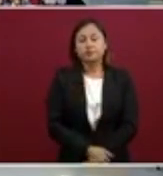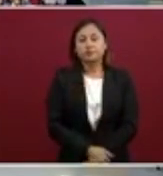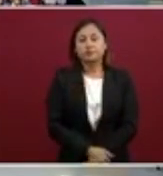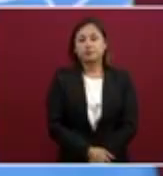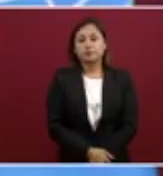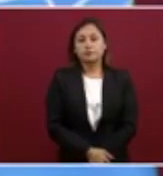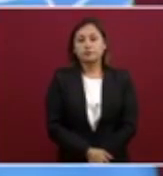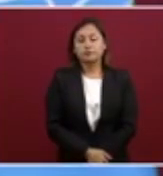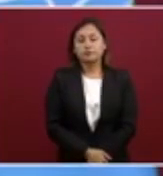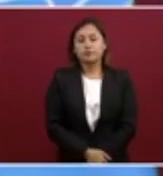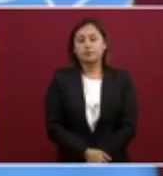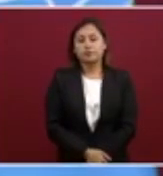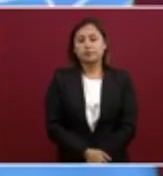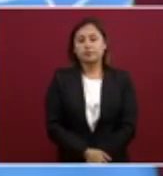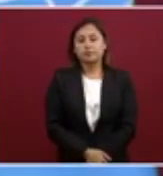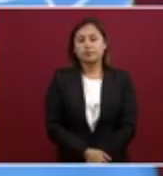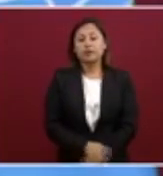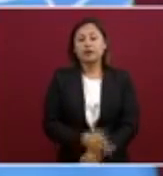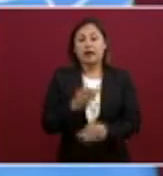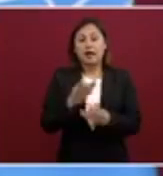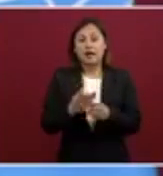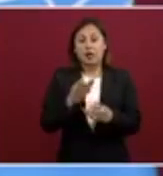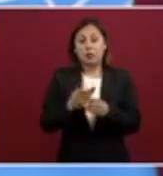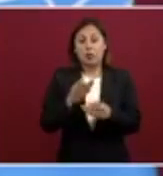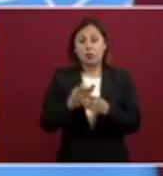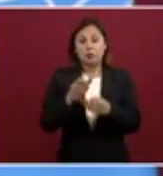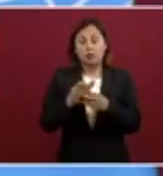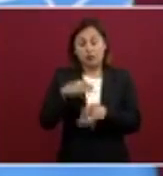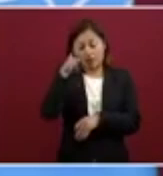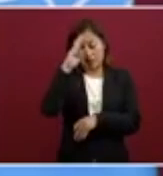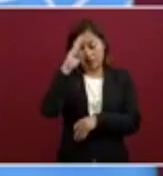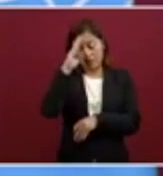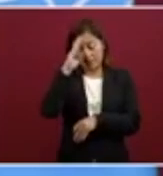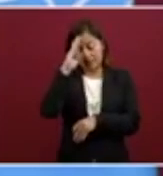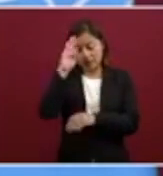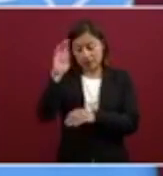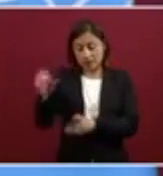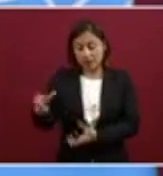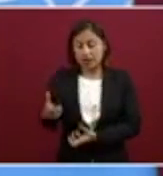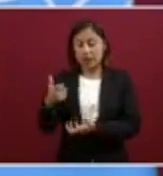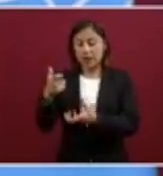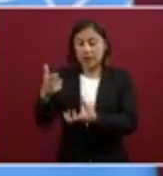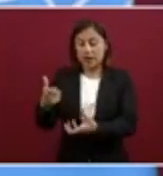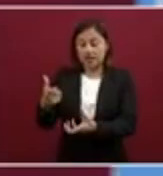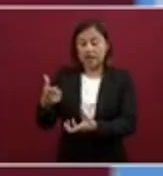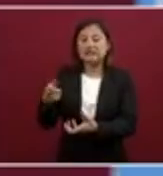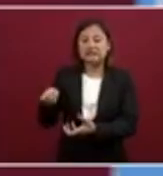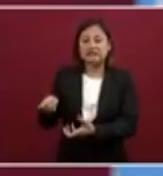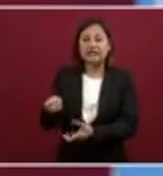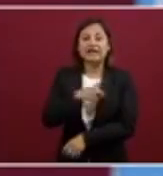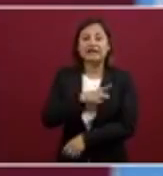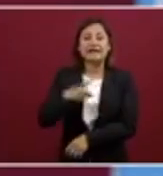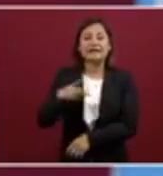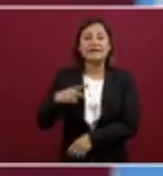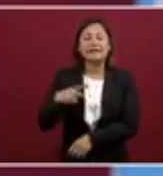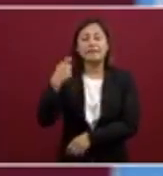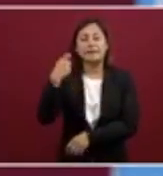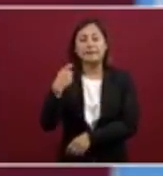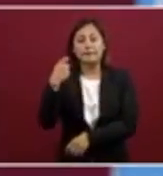se tiene contemplado pagar un adeudo de un fondo de pensiones de trabajadores del gobierno de